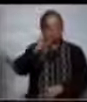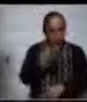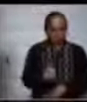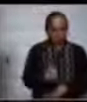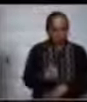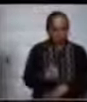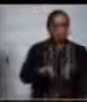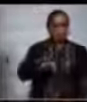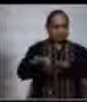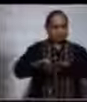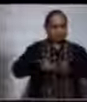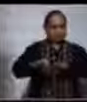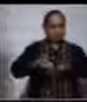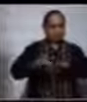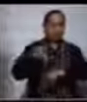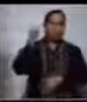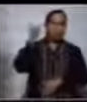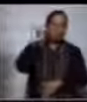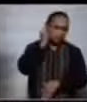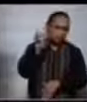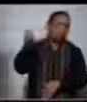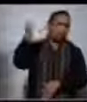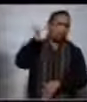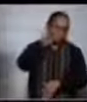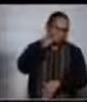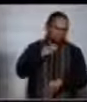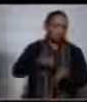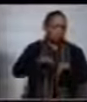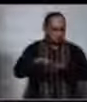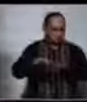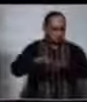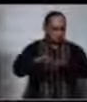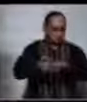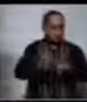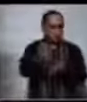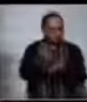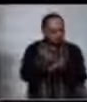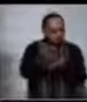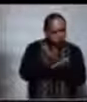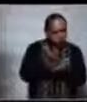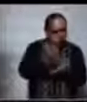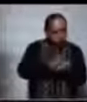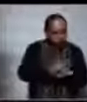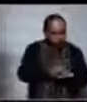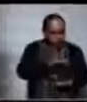los años que ha sido diputado, senador, diputado, gobernador, pues le alcanza para tener las propiedades que tiene. No